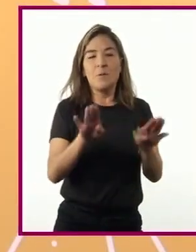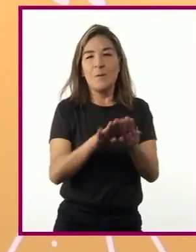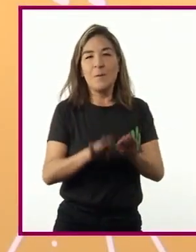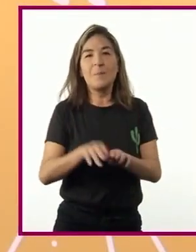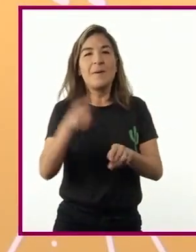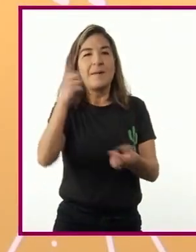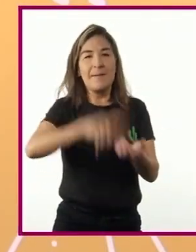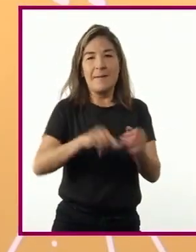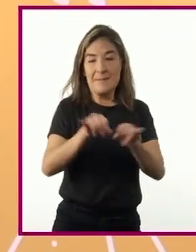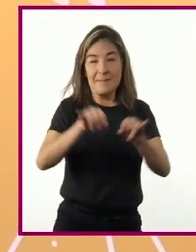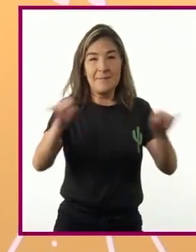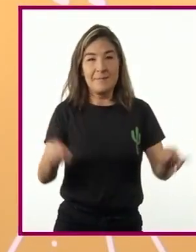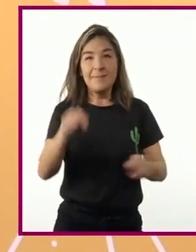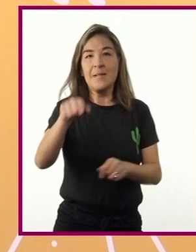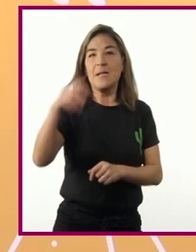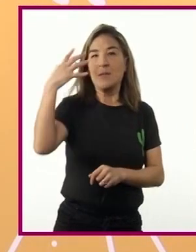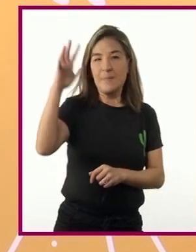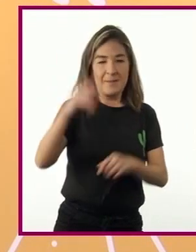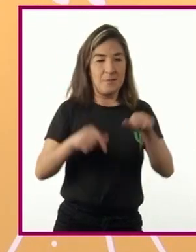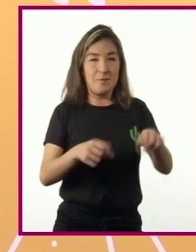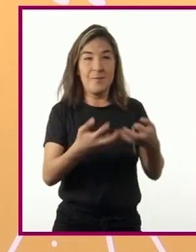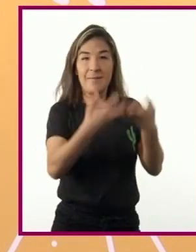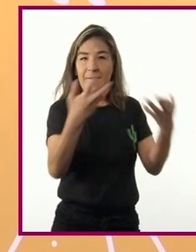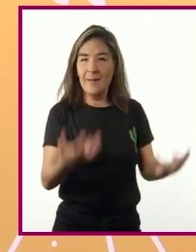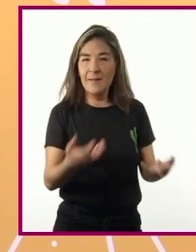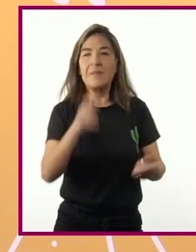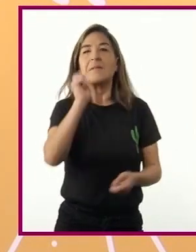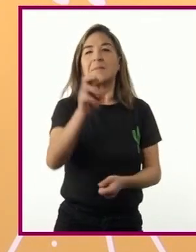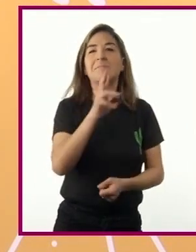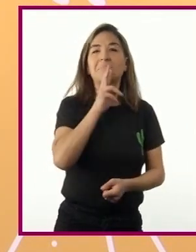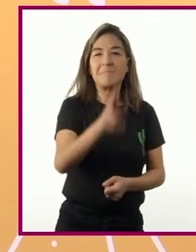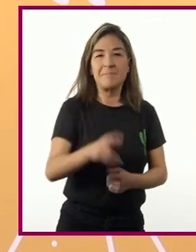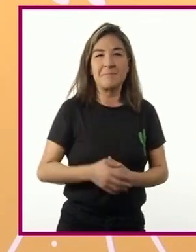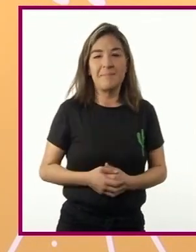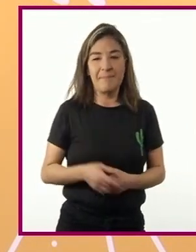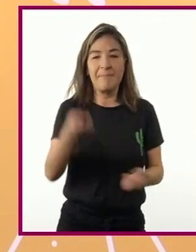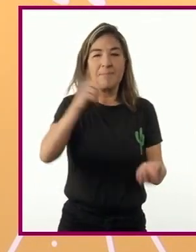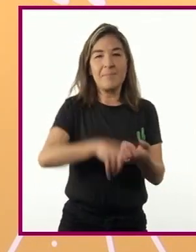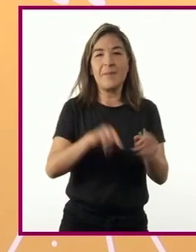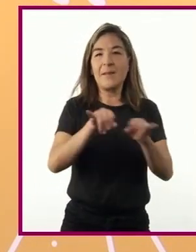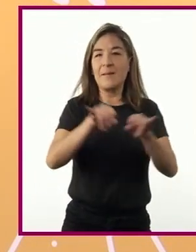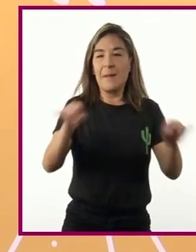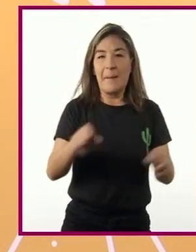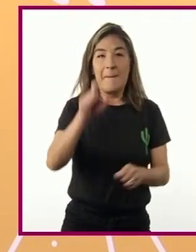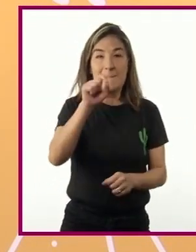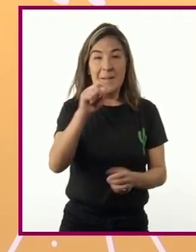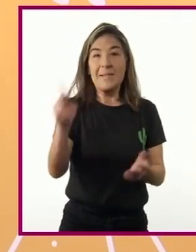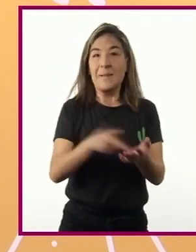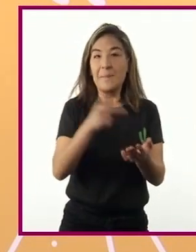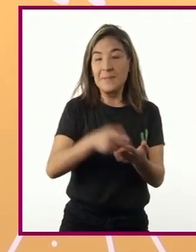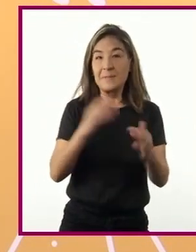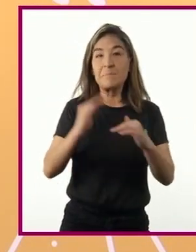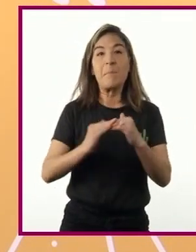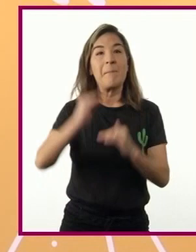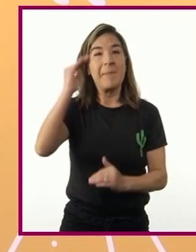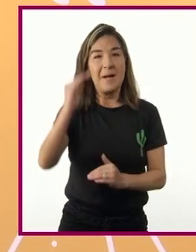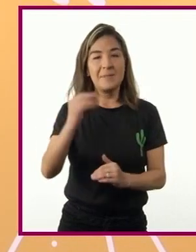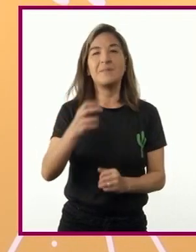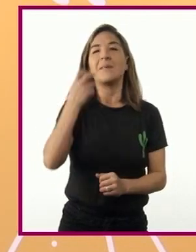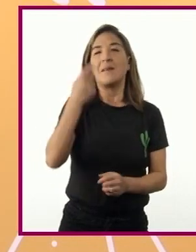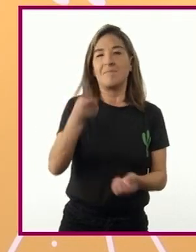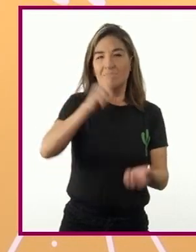distancia entre la Tierra y el Sol, resultando en una distancia 20 veces mayor a